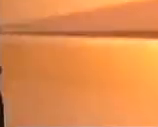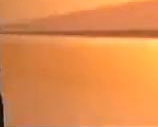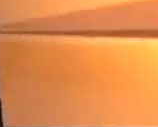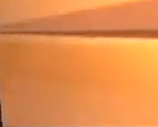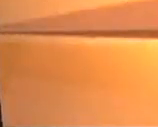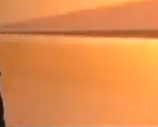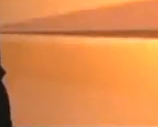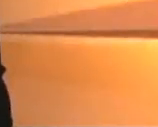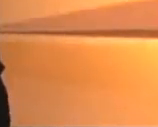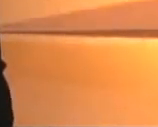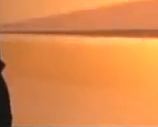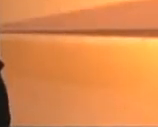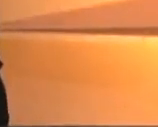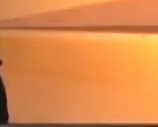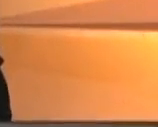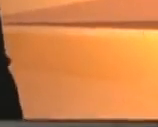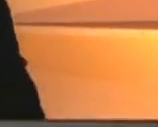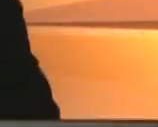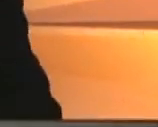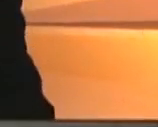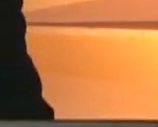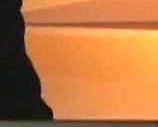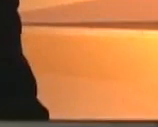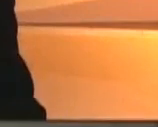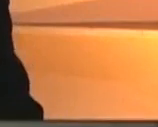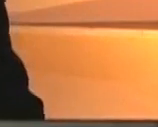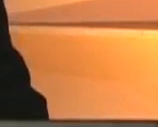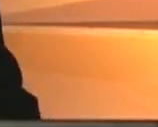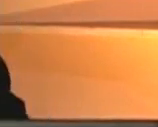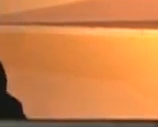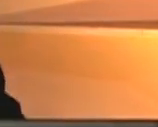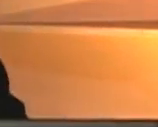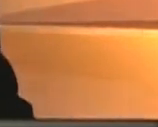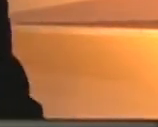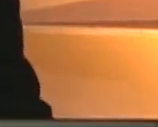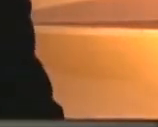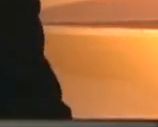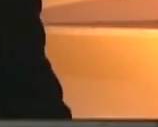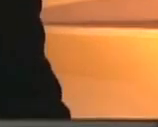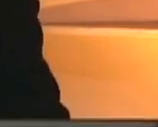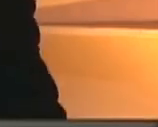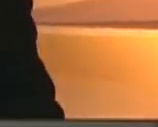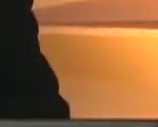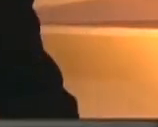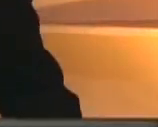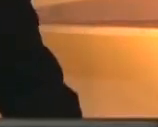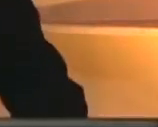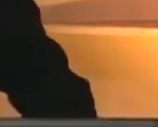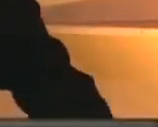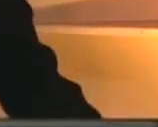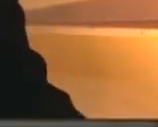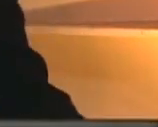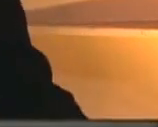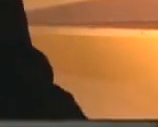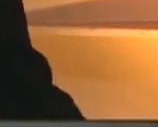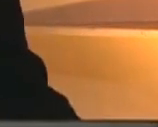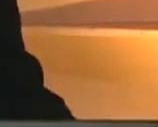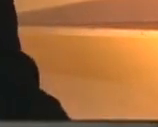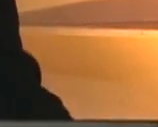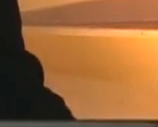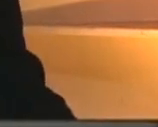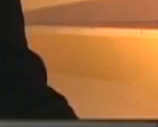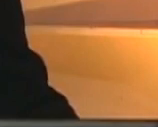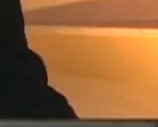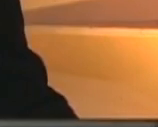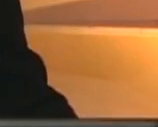Bueno, un abrazo muy fuerte para todos los internacionalistas que han cruzado